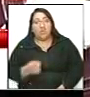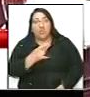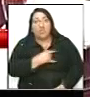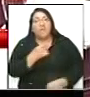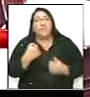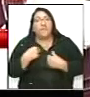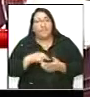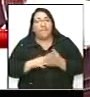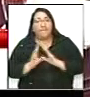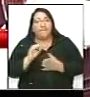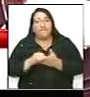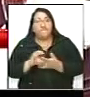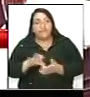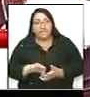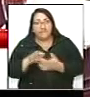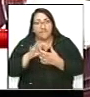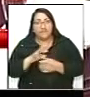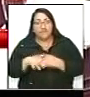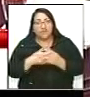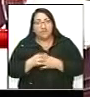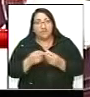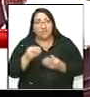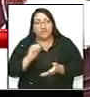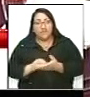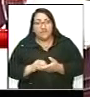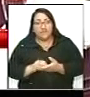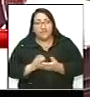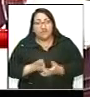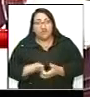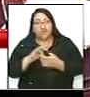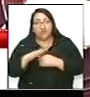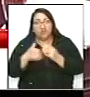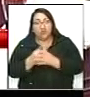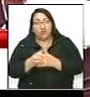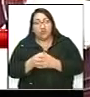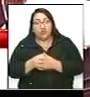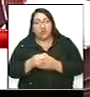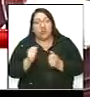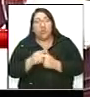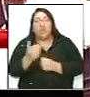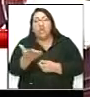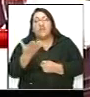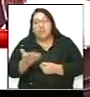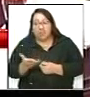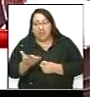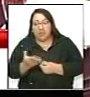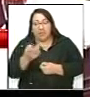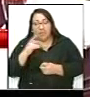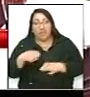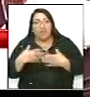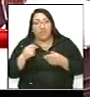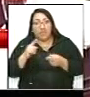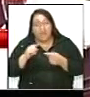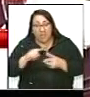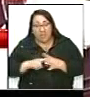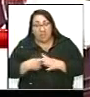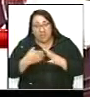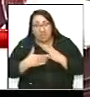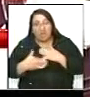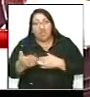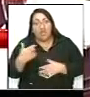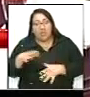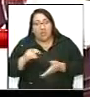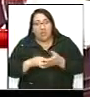deberían tener incluso una especialización y ser mucho más especializados y más, tal vez, exigentes para poder desde ahí ya perfilar a